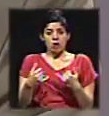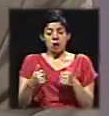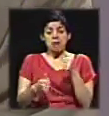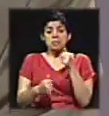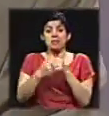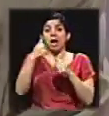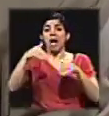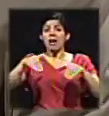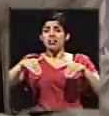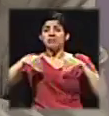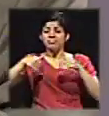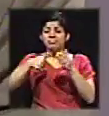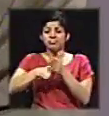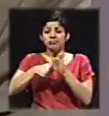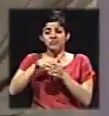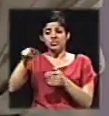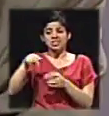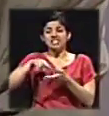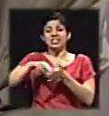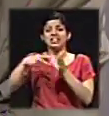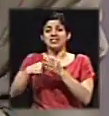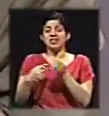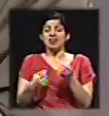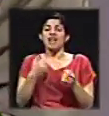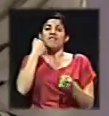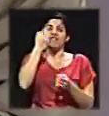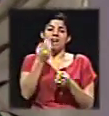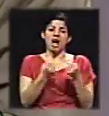el mayor abstencionismo facilita que se llegue